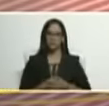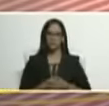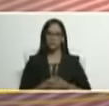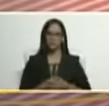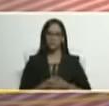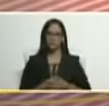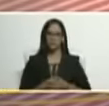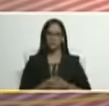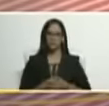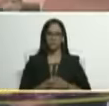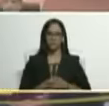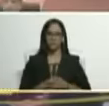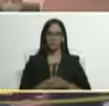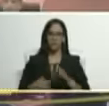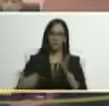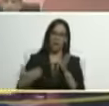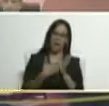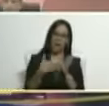De agresiones,